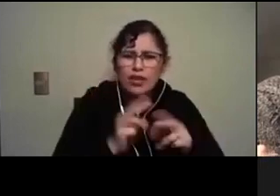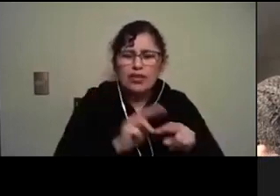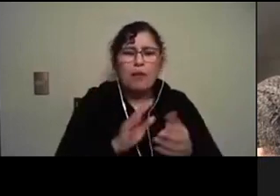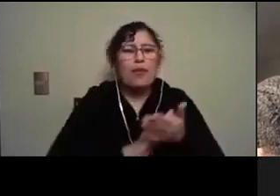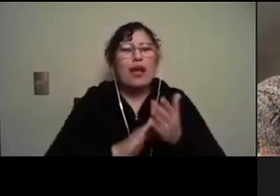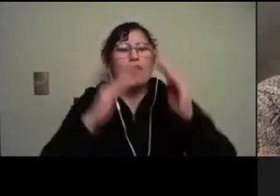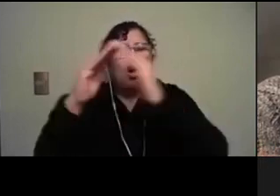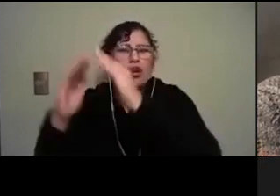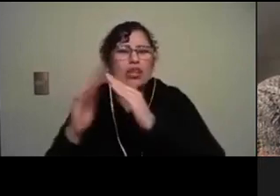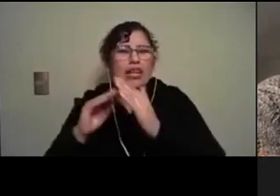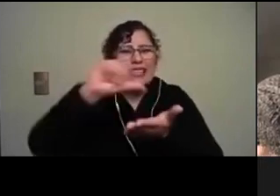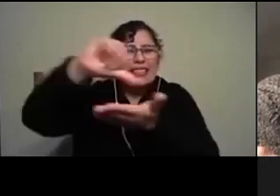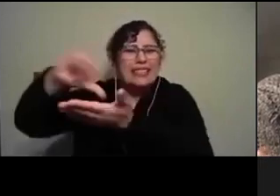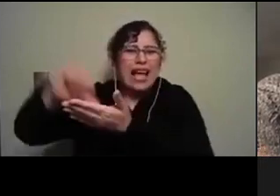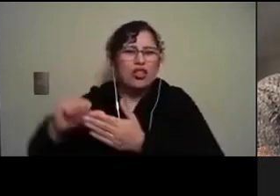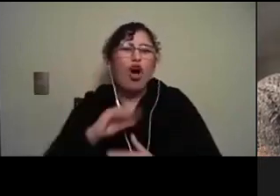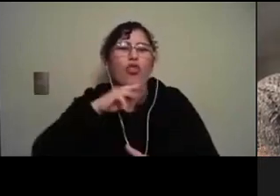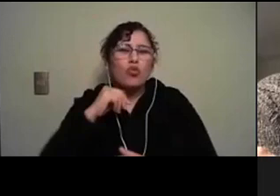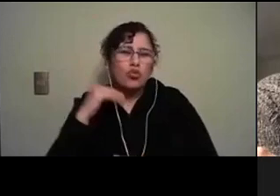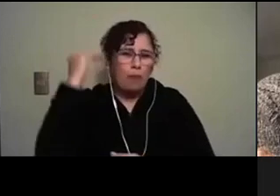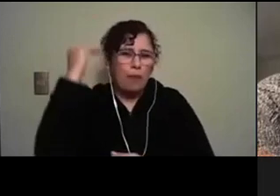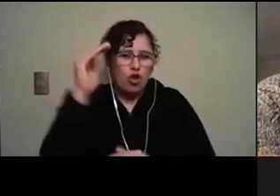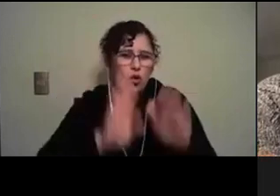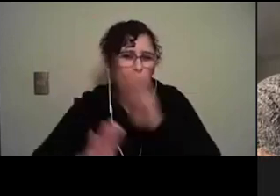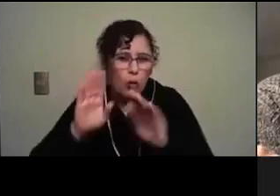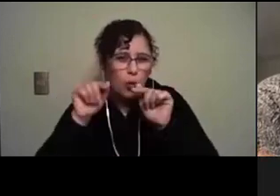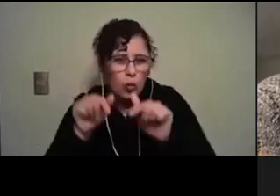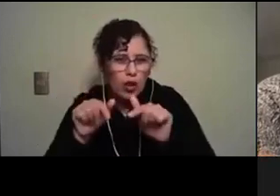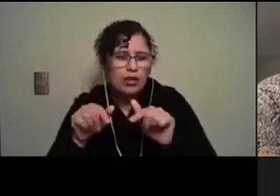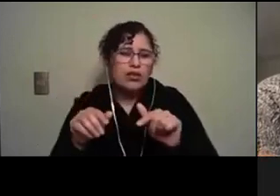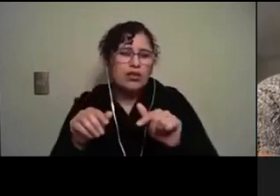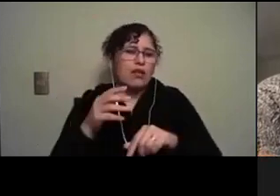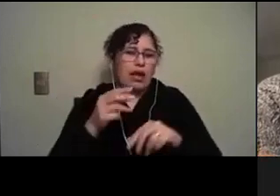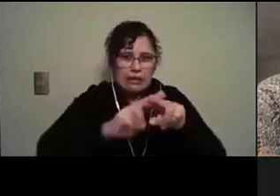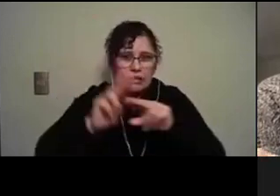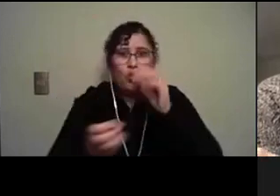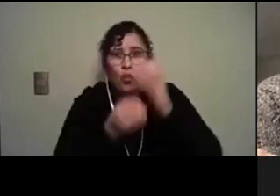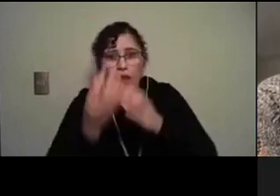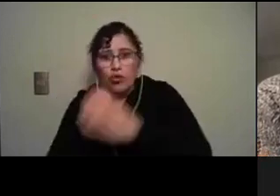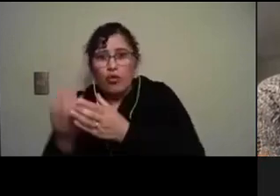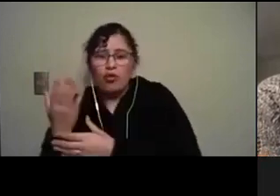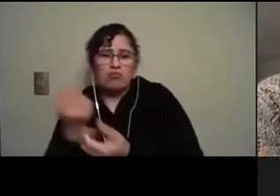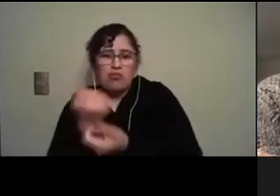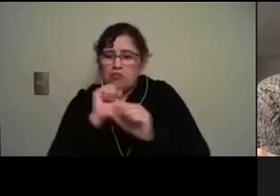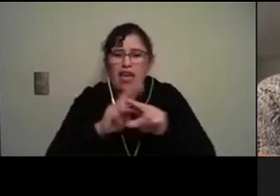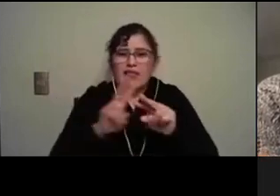uno quisiera. Y bueno, en verdad como que hay muchas carencias y no sé, yo